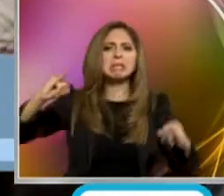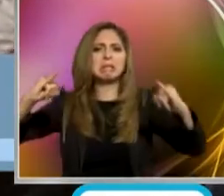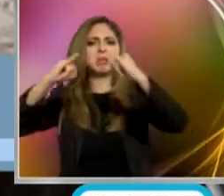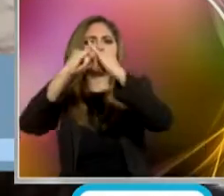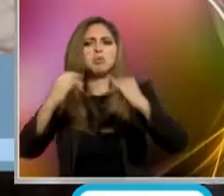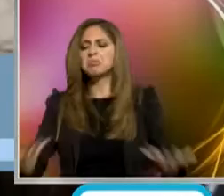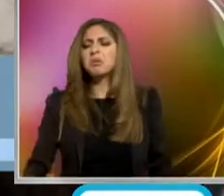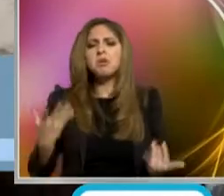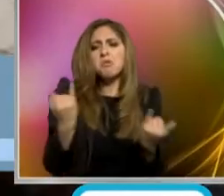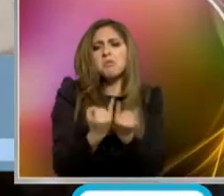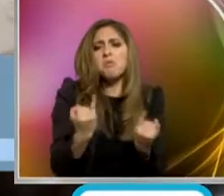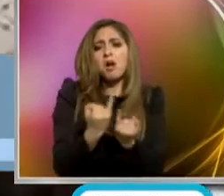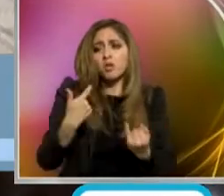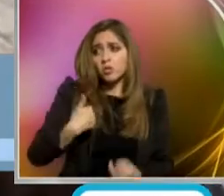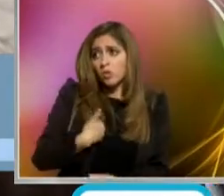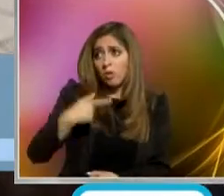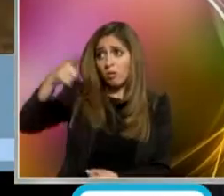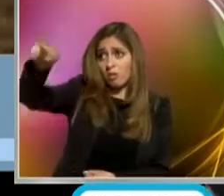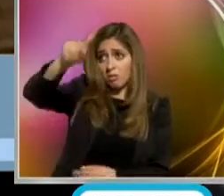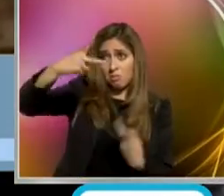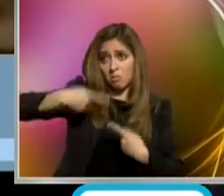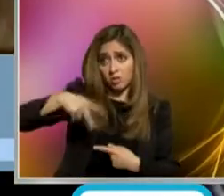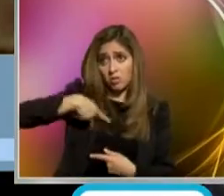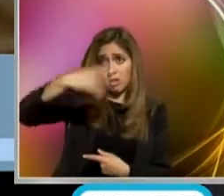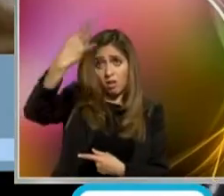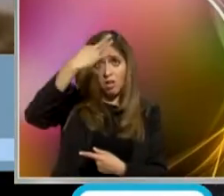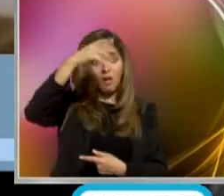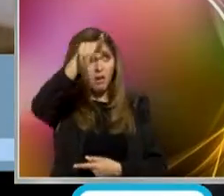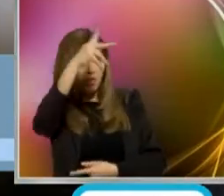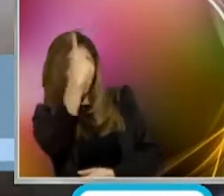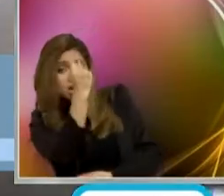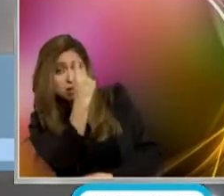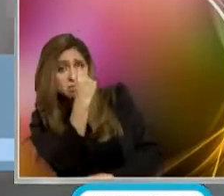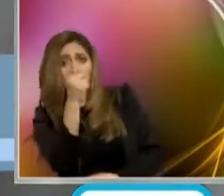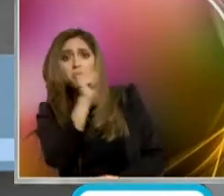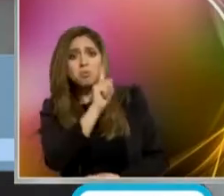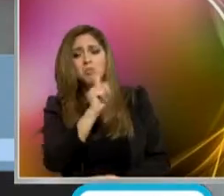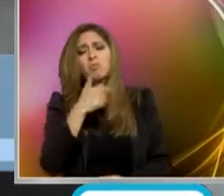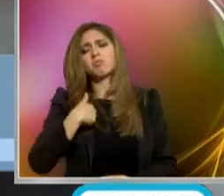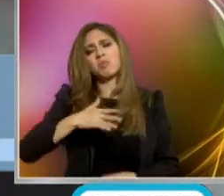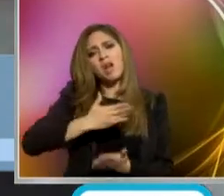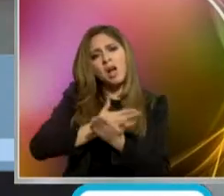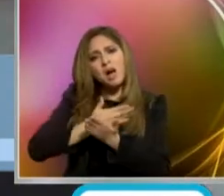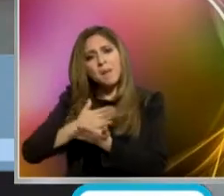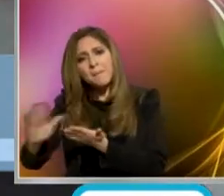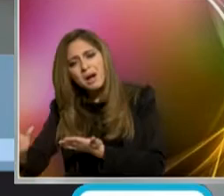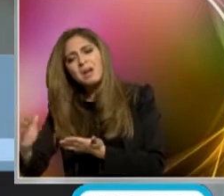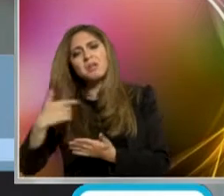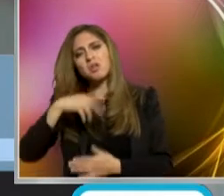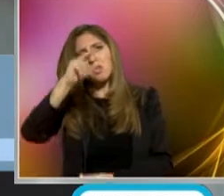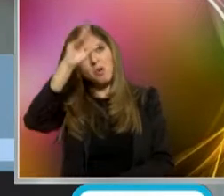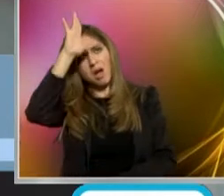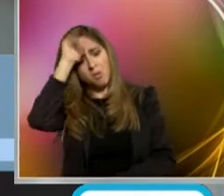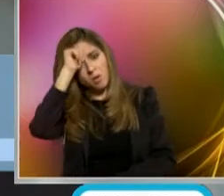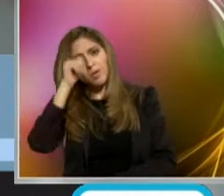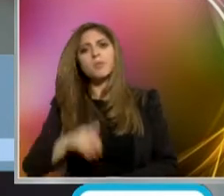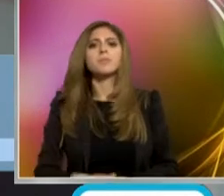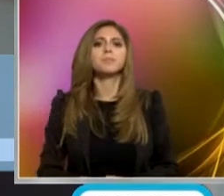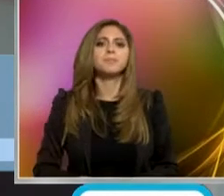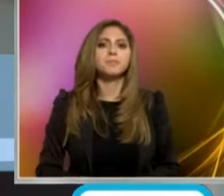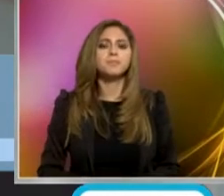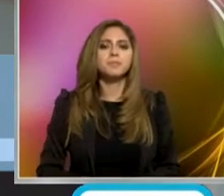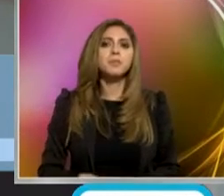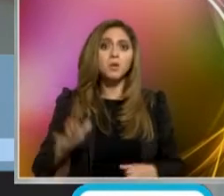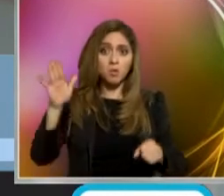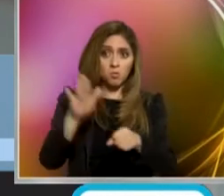a no dejarse llevar por lo que les decía la televisión, los medios de comunicación, Claro. un poco en contra de esto. Y es por eso que se utilizaban este